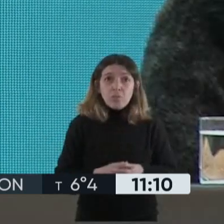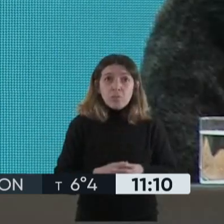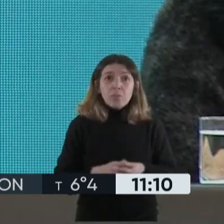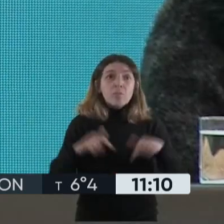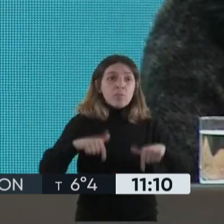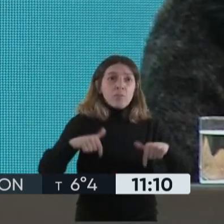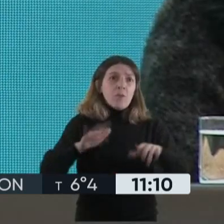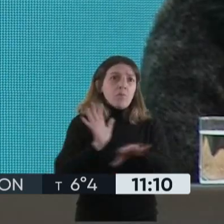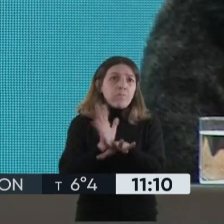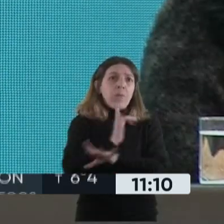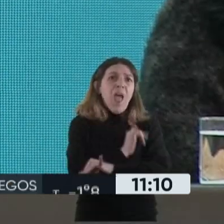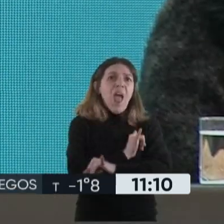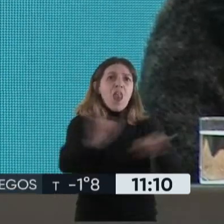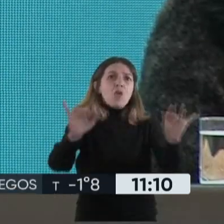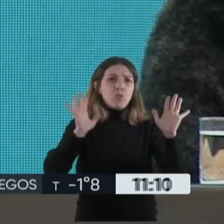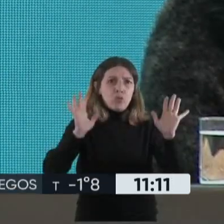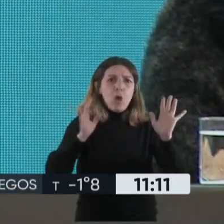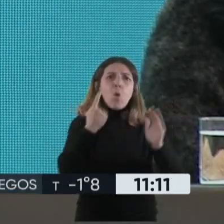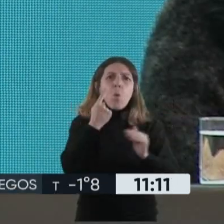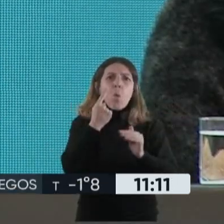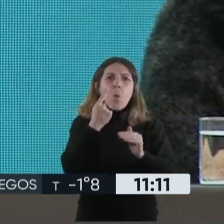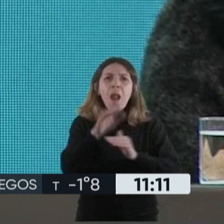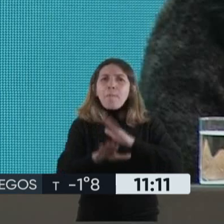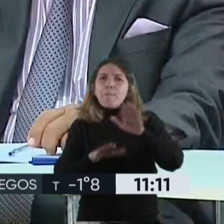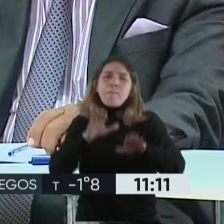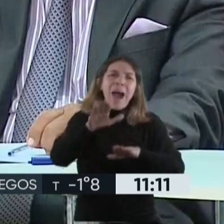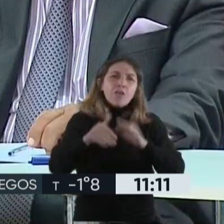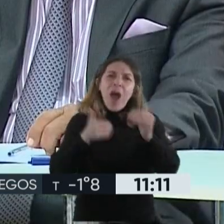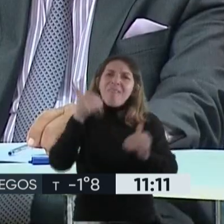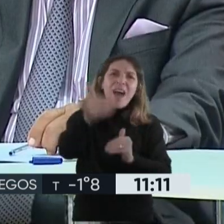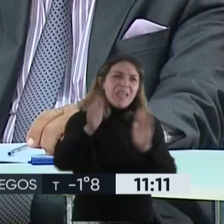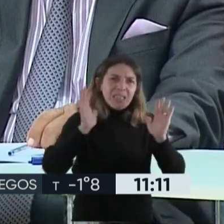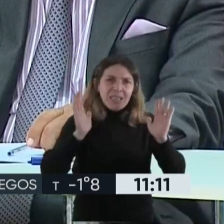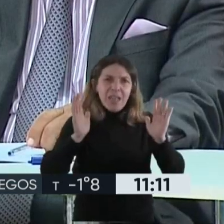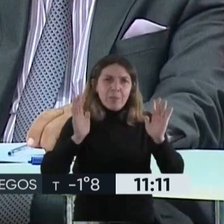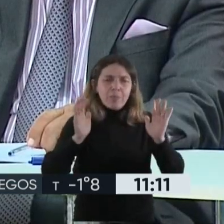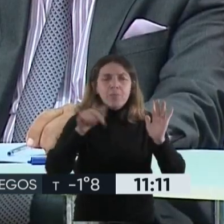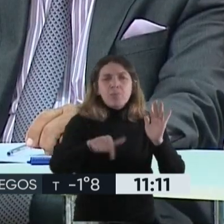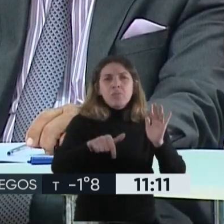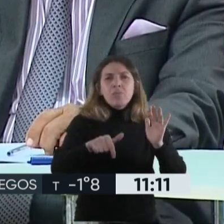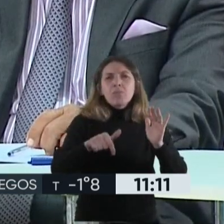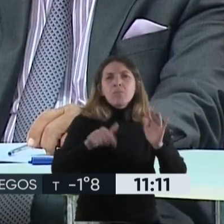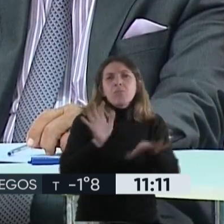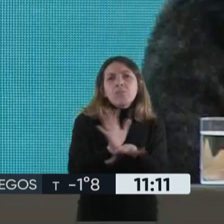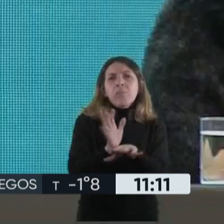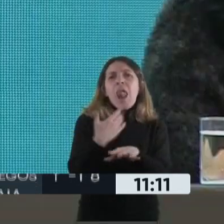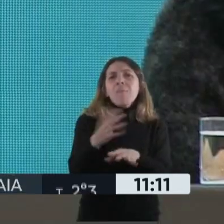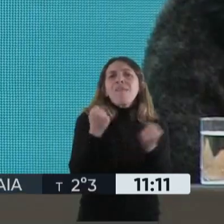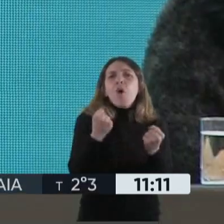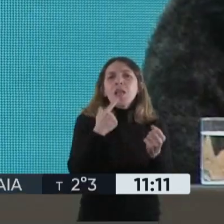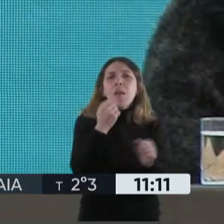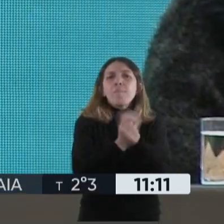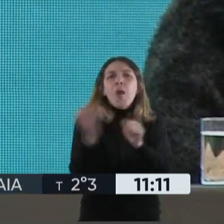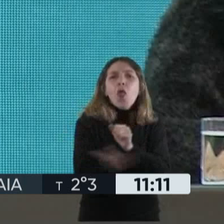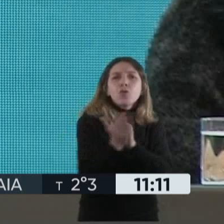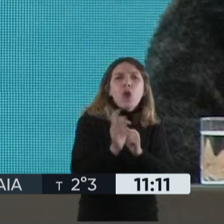en un anuncio de un paso más hacia un esquema que siga potenciando el crecimiento de la producción de gas